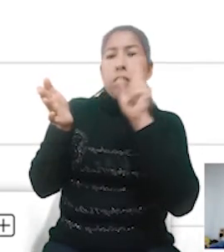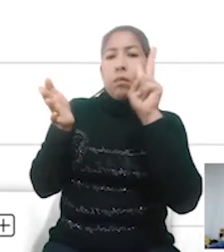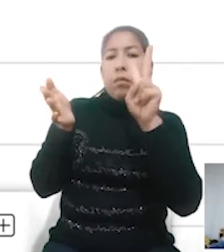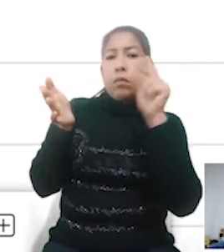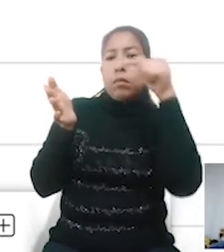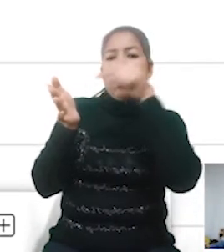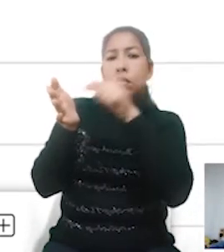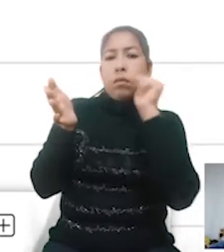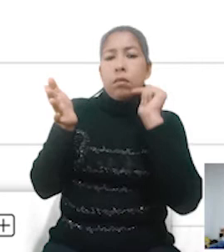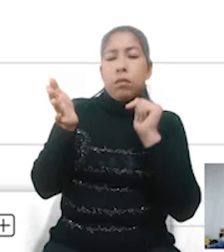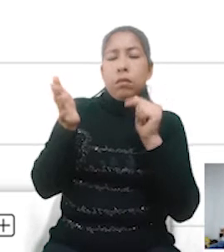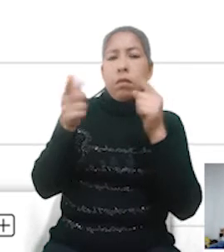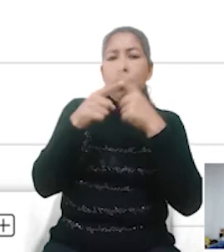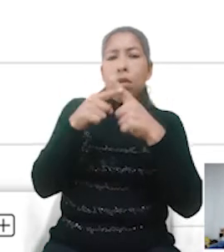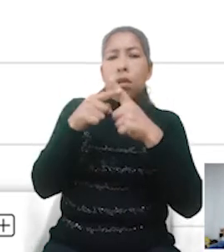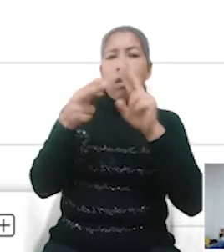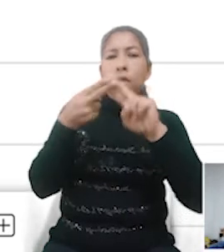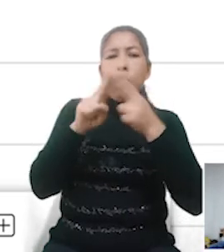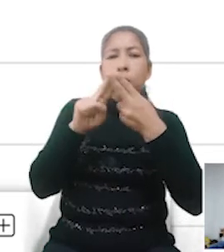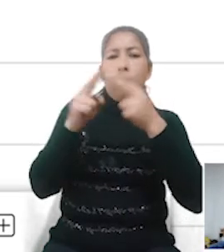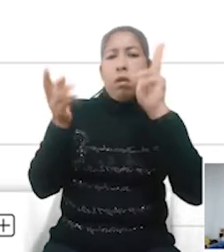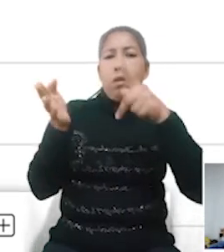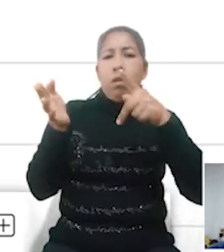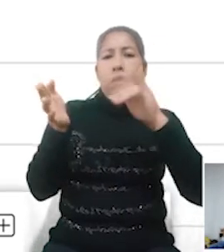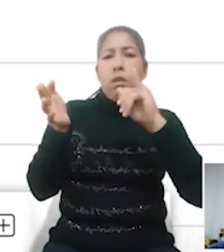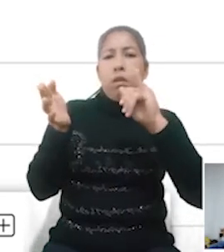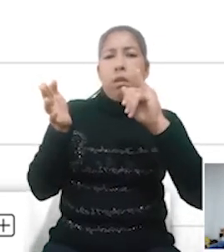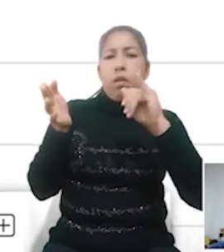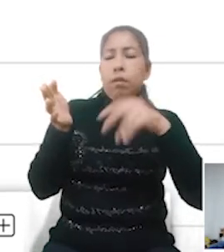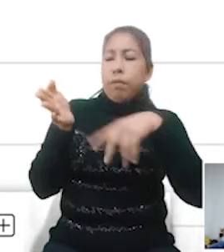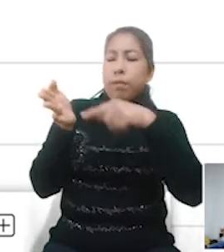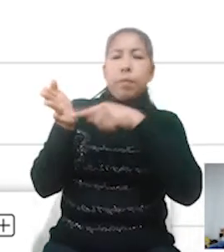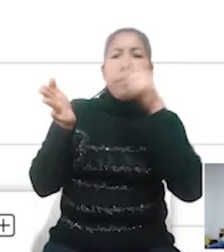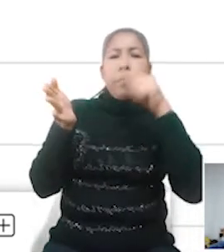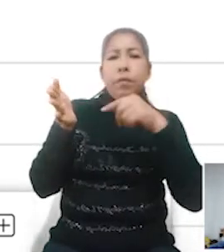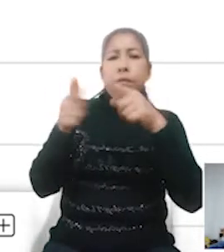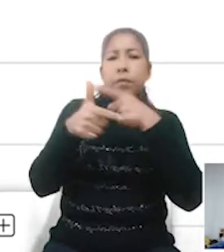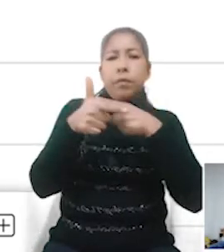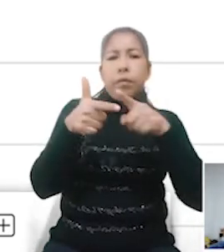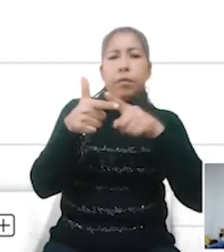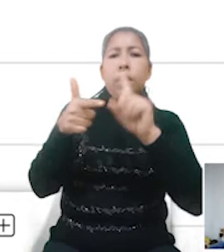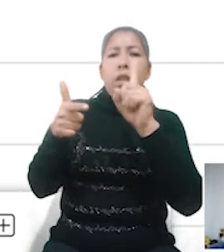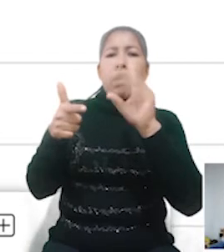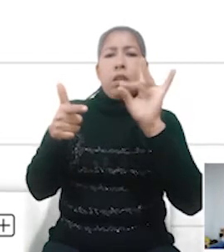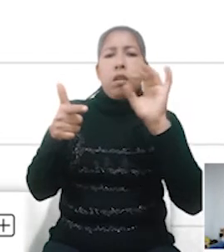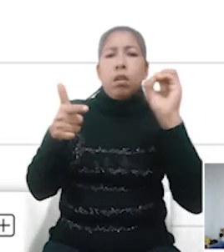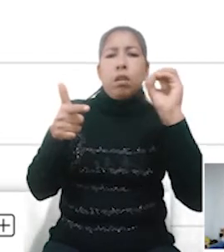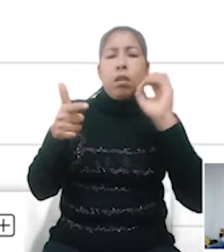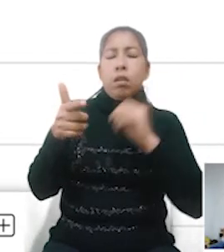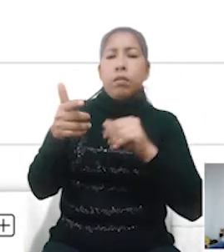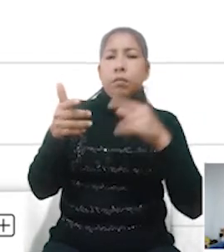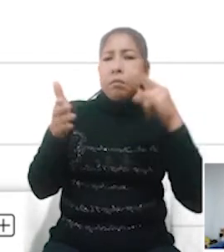calculadora. Vamos a anotar 42 por el número pi dividido entre